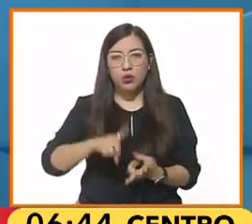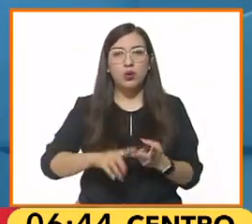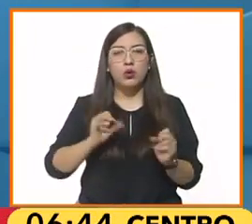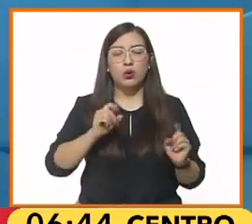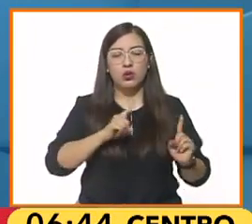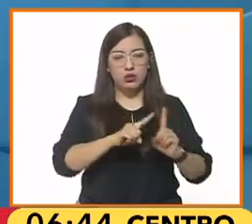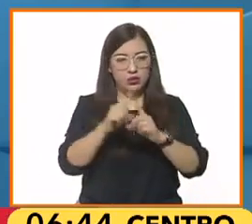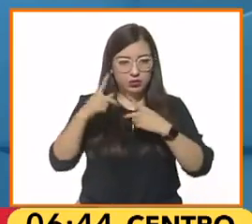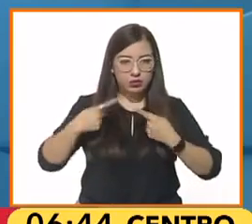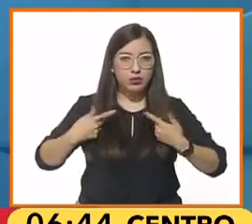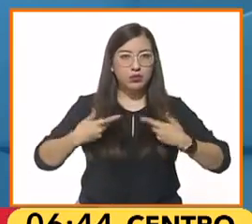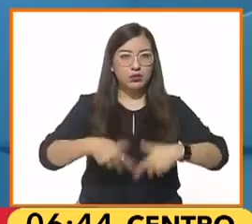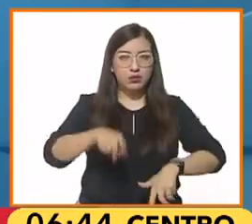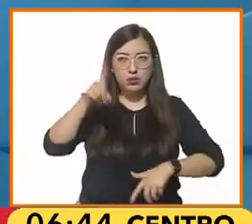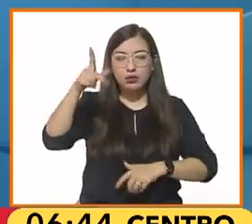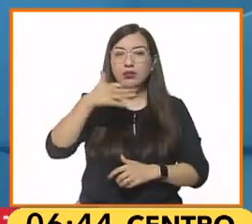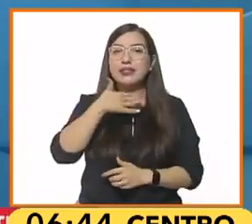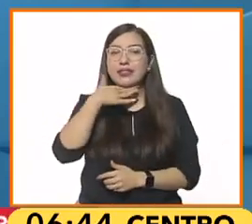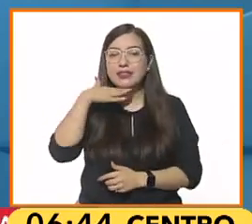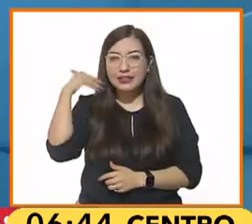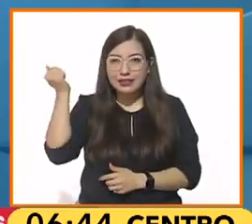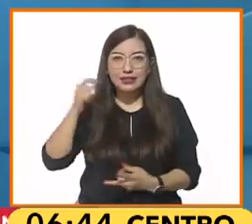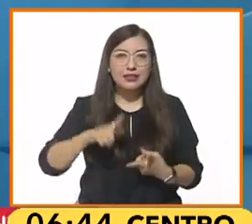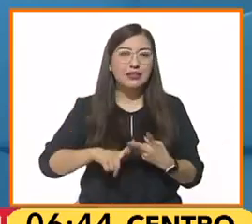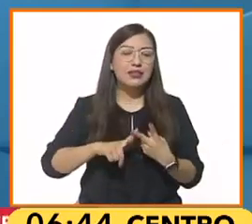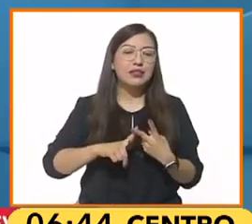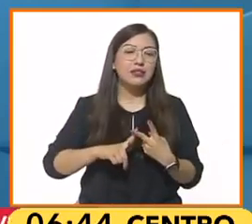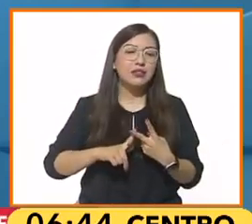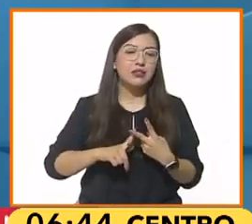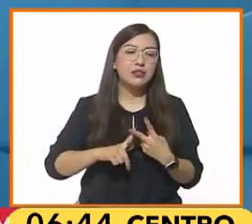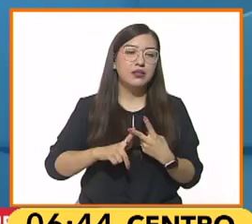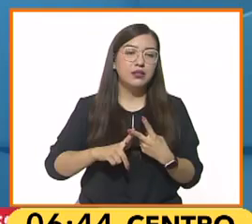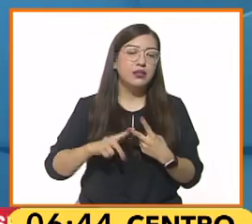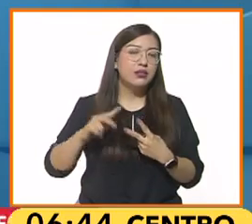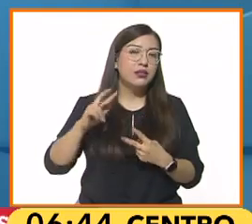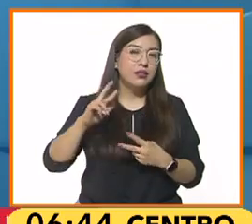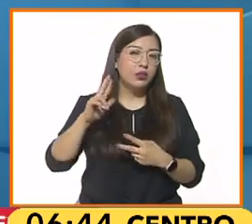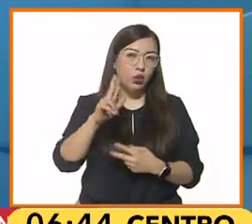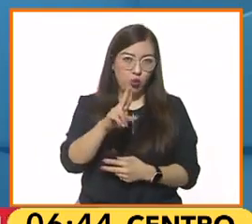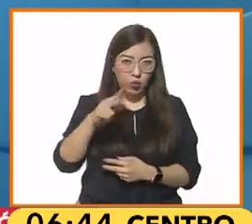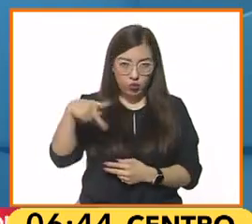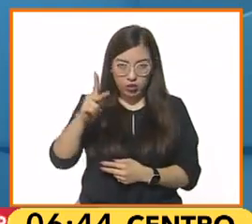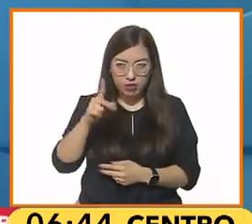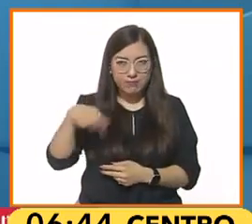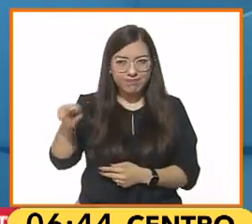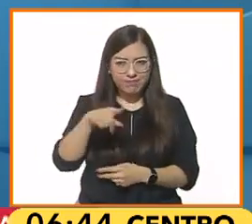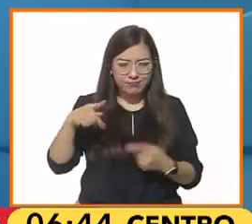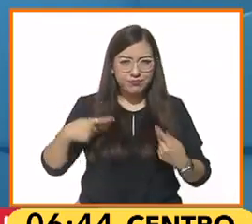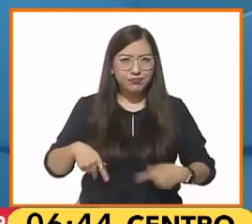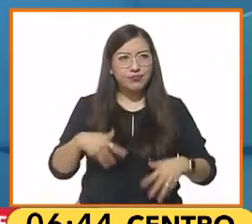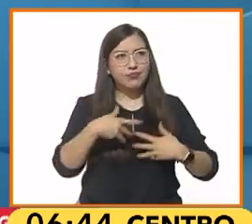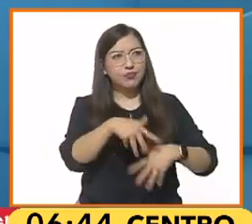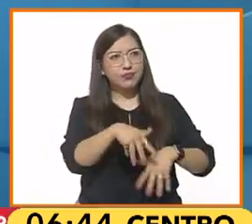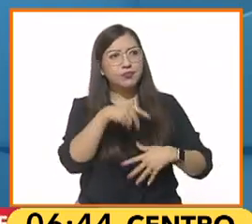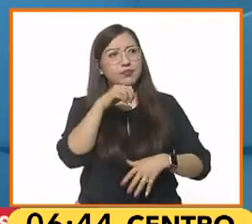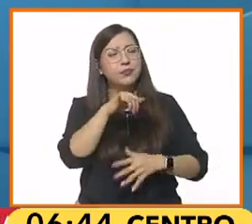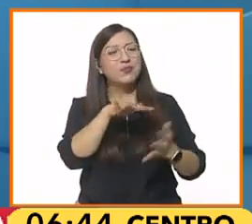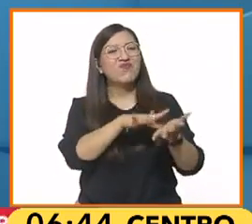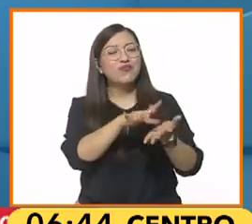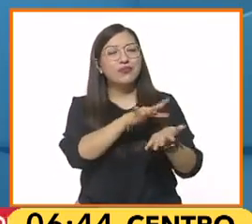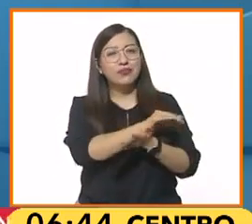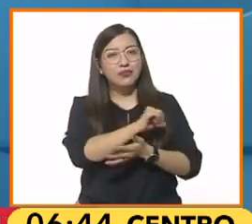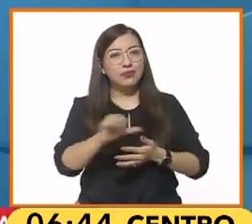en Alemania, en Reino Unido, donde han sido criminalizados por participar en una protesta social a favor de Palestina o por organizar